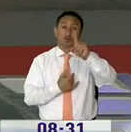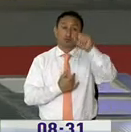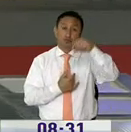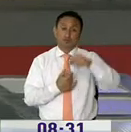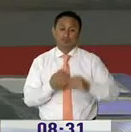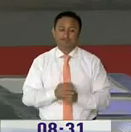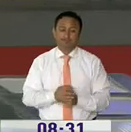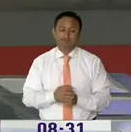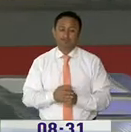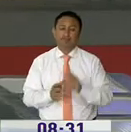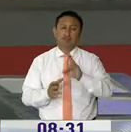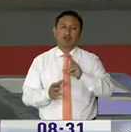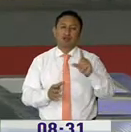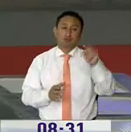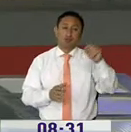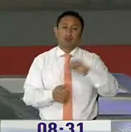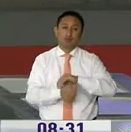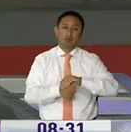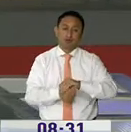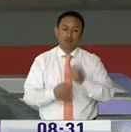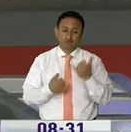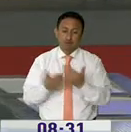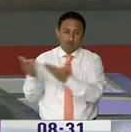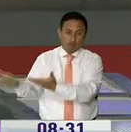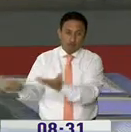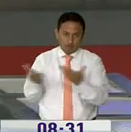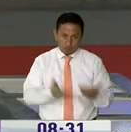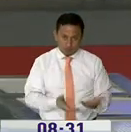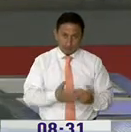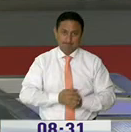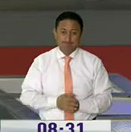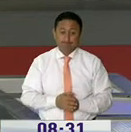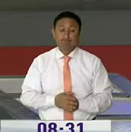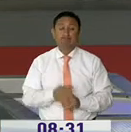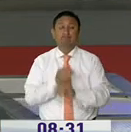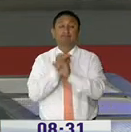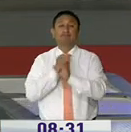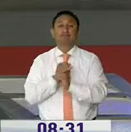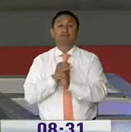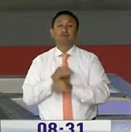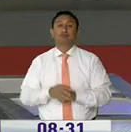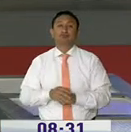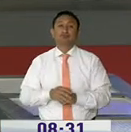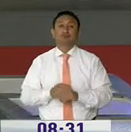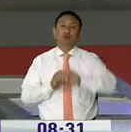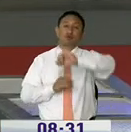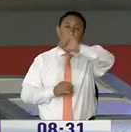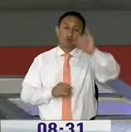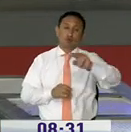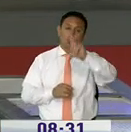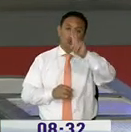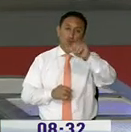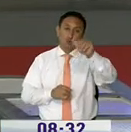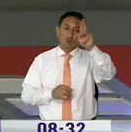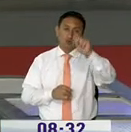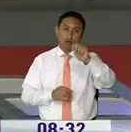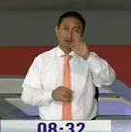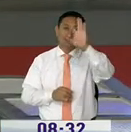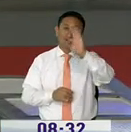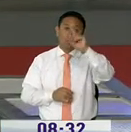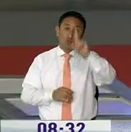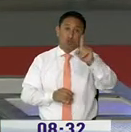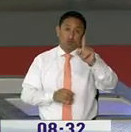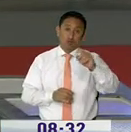8:31, 7:31 allá en Galápagos. Es tiempo de dar la bienvenida al ingeniero Juan Zapata, el director general del